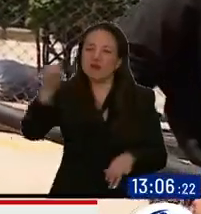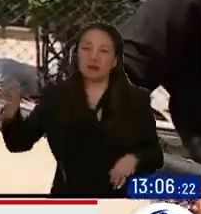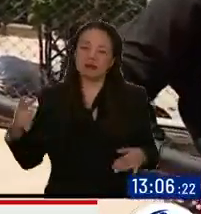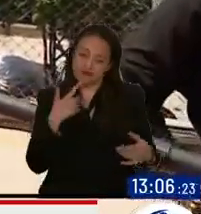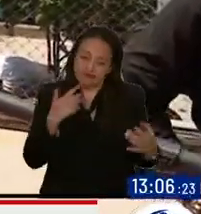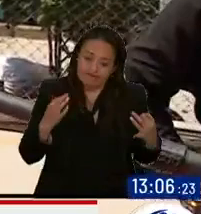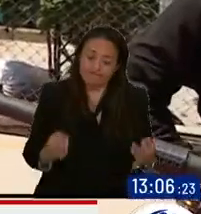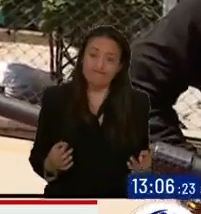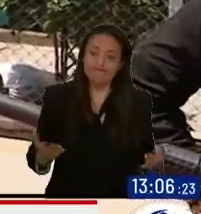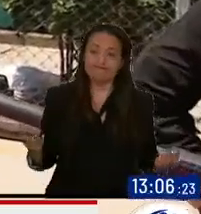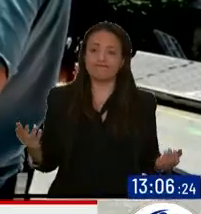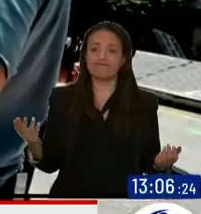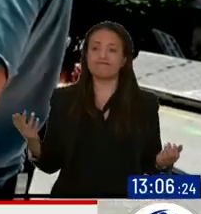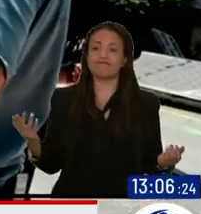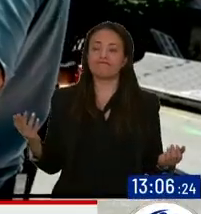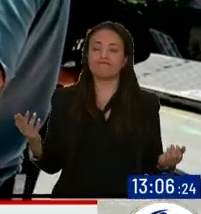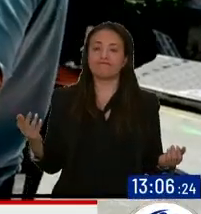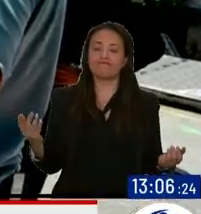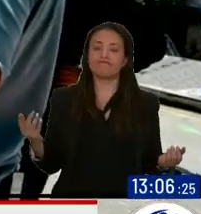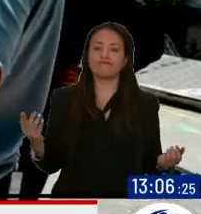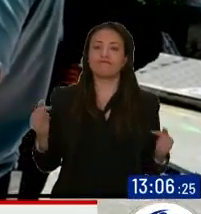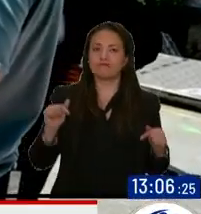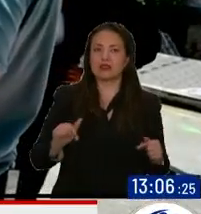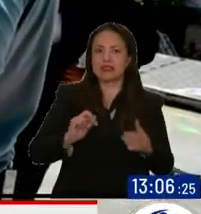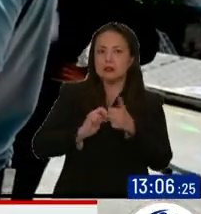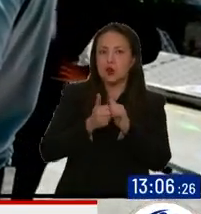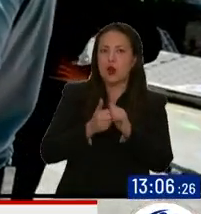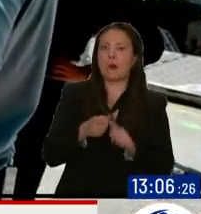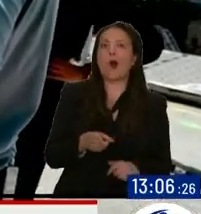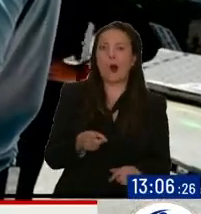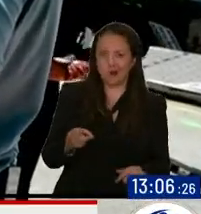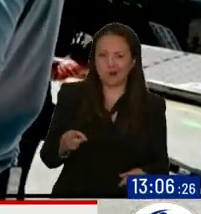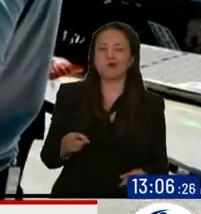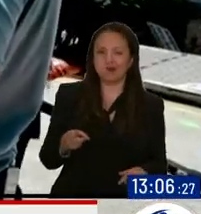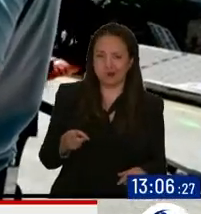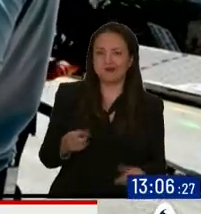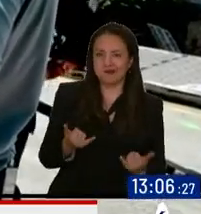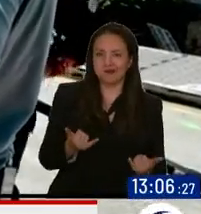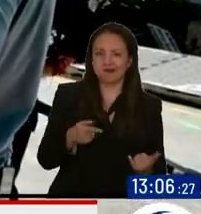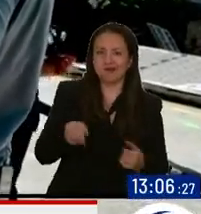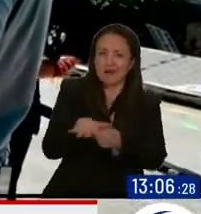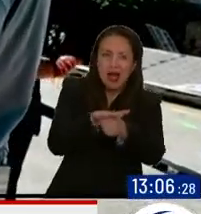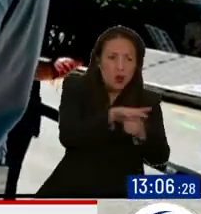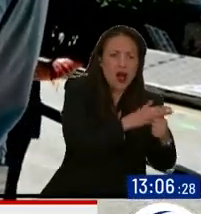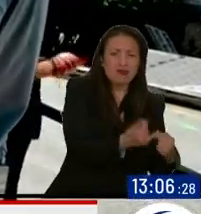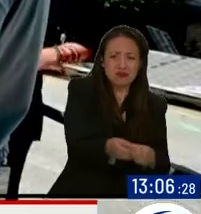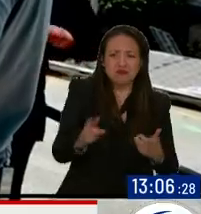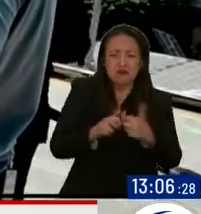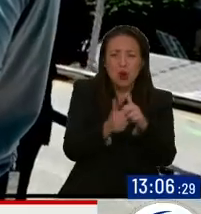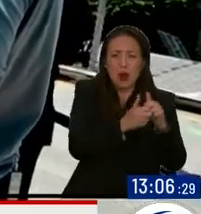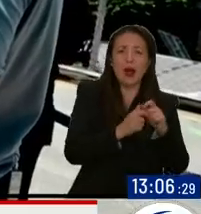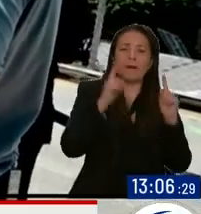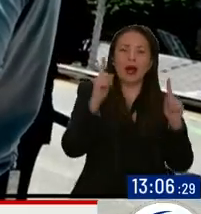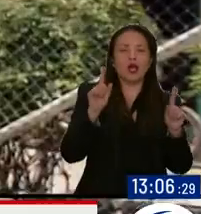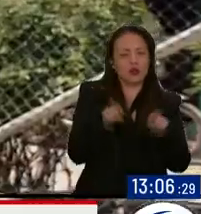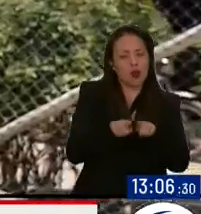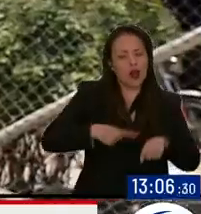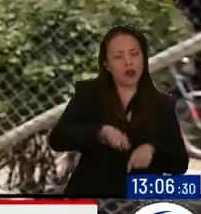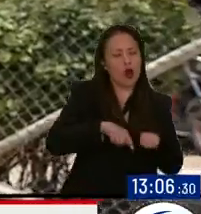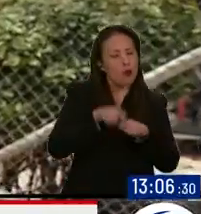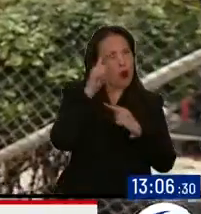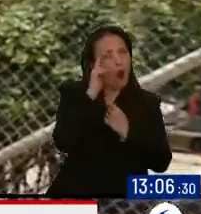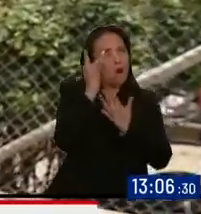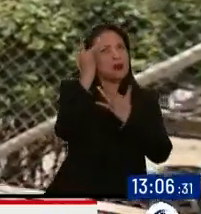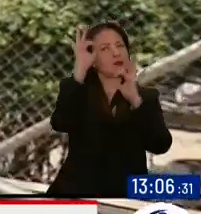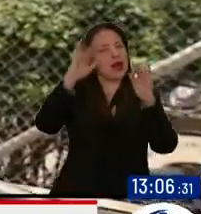esos digamos problemas están ahí en todos estos barrios, pero que realmente esta es la esperanza de transformación para todos esos más